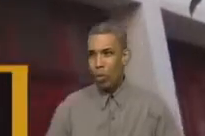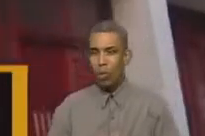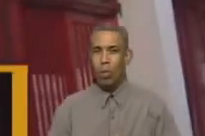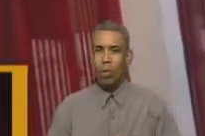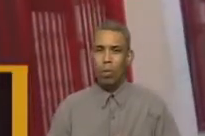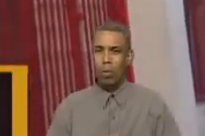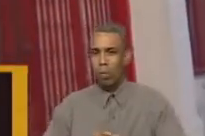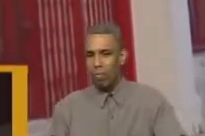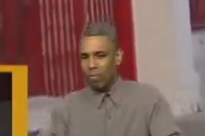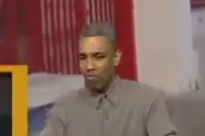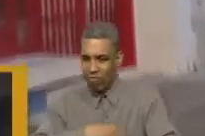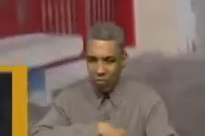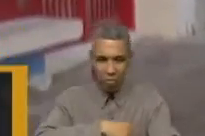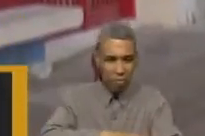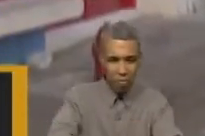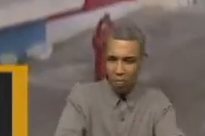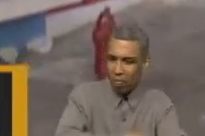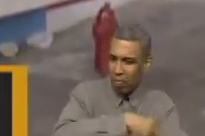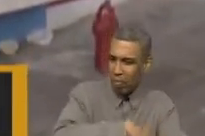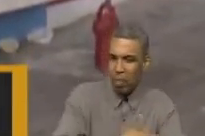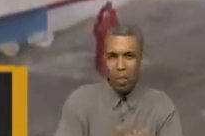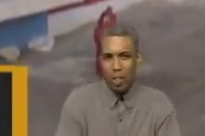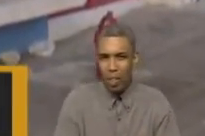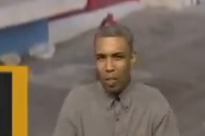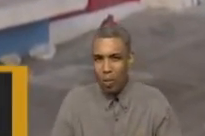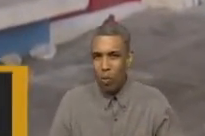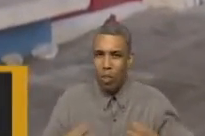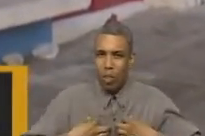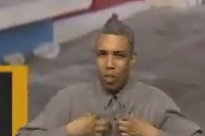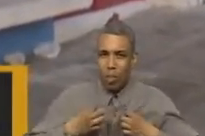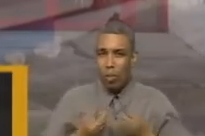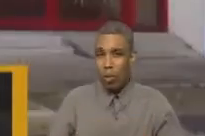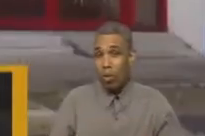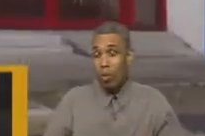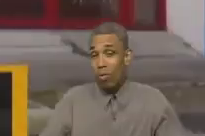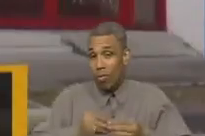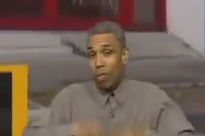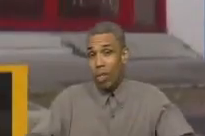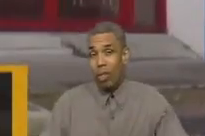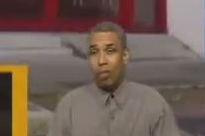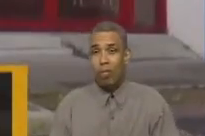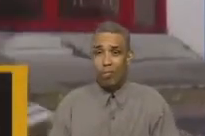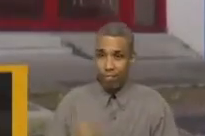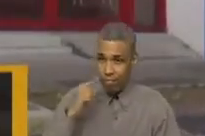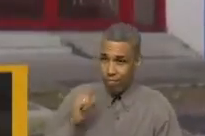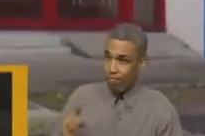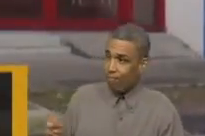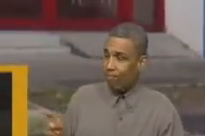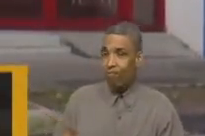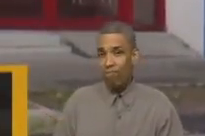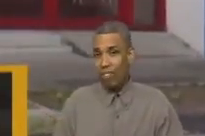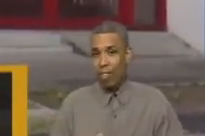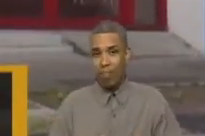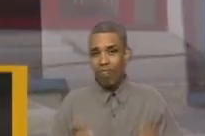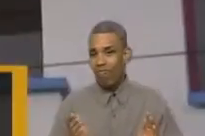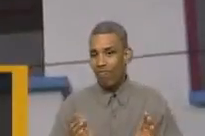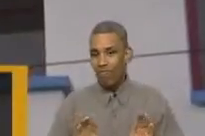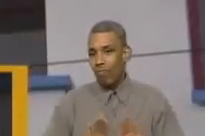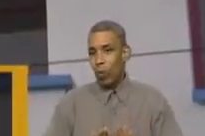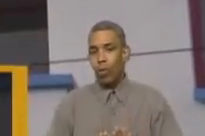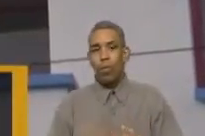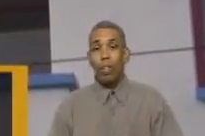almacenes pues están utilizando diariamente. Es una situación de que pues se une